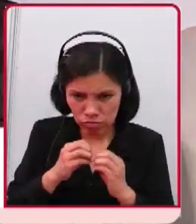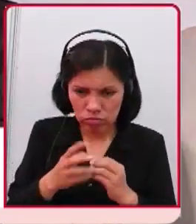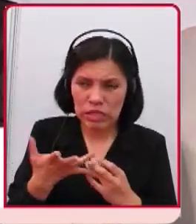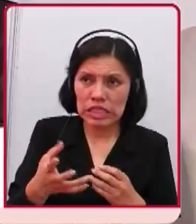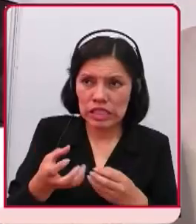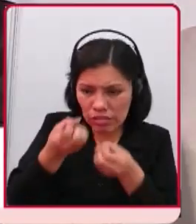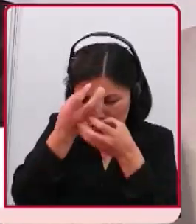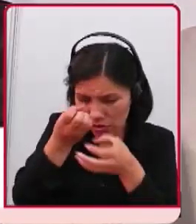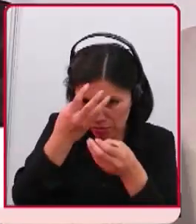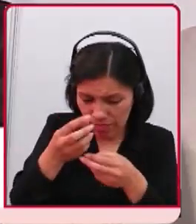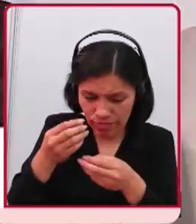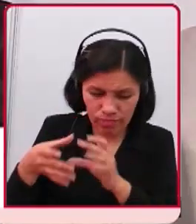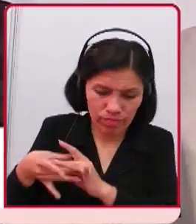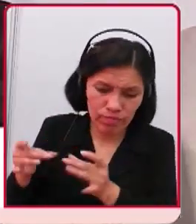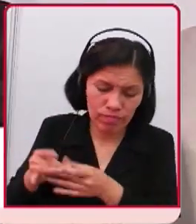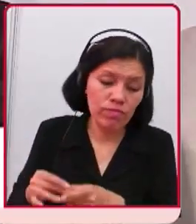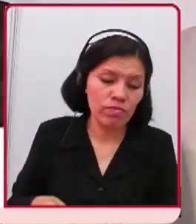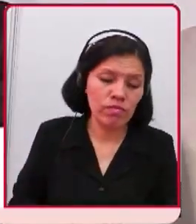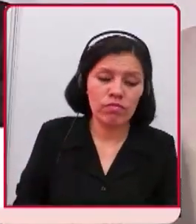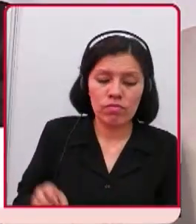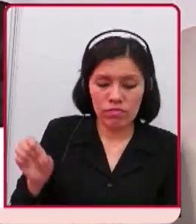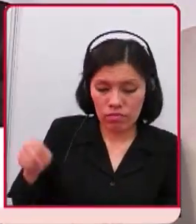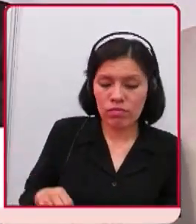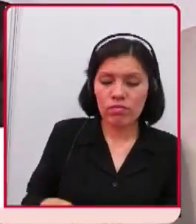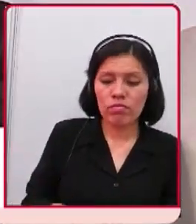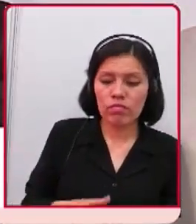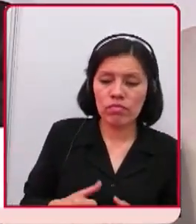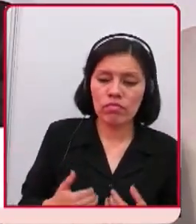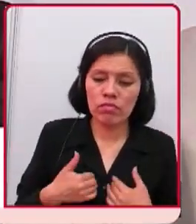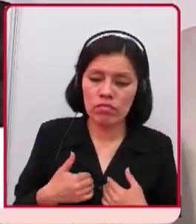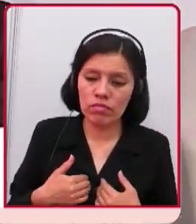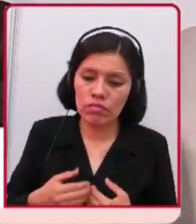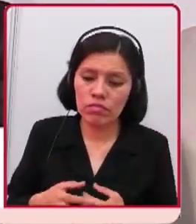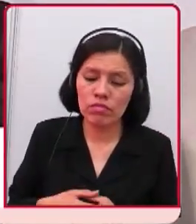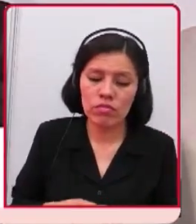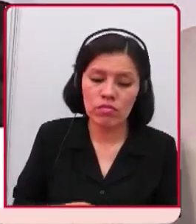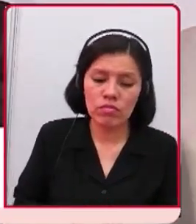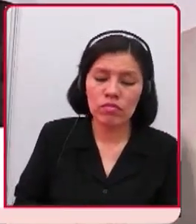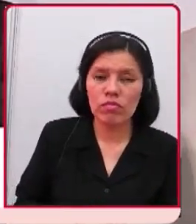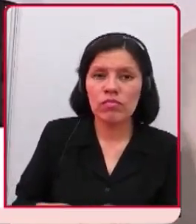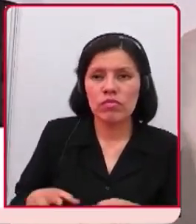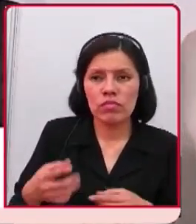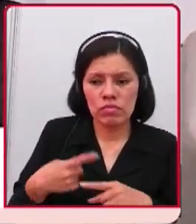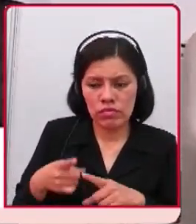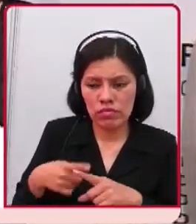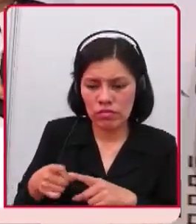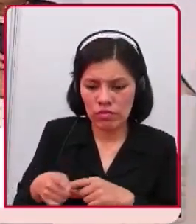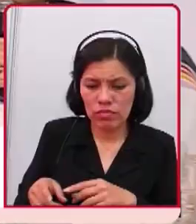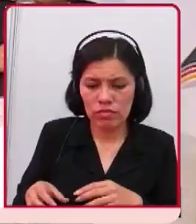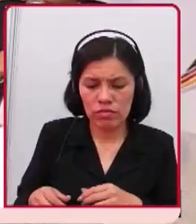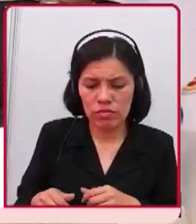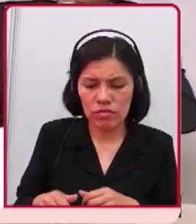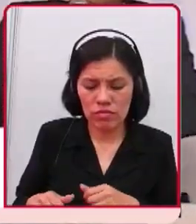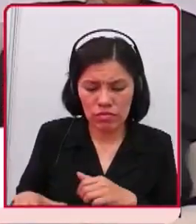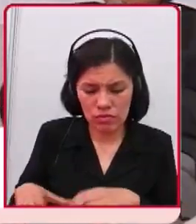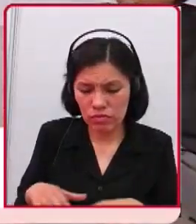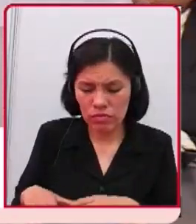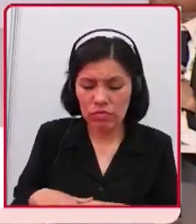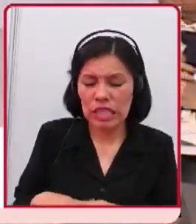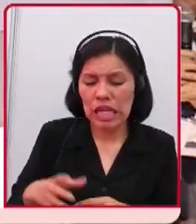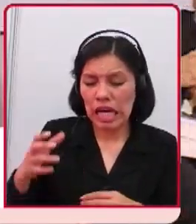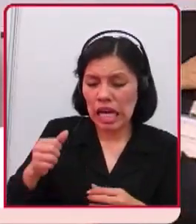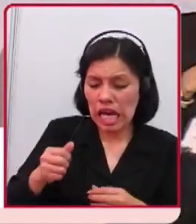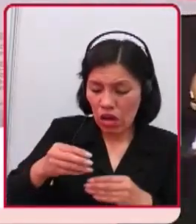no, pero ¿cómo Sí. lo hacen? Ahora, hemos tenido también eventos en los cuales teníamos alto promedio de arcillas, por encima